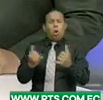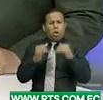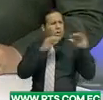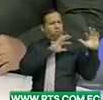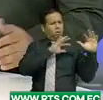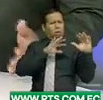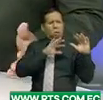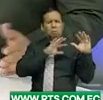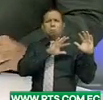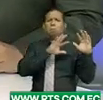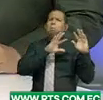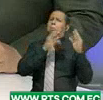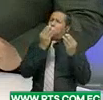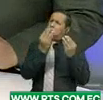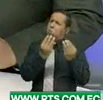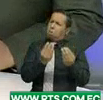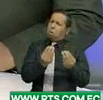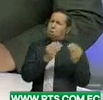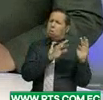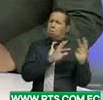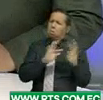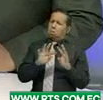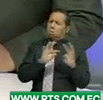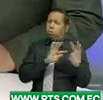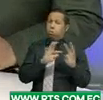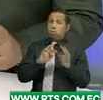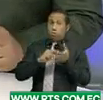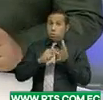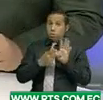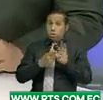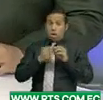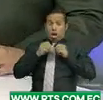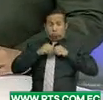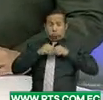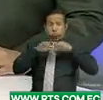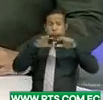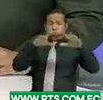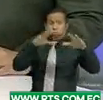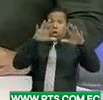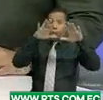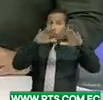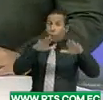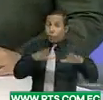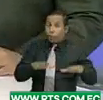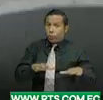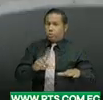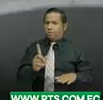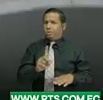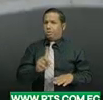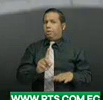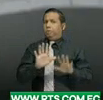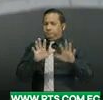emergencia. Las autoridades advierten que eso no quiere decir que los contagios estén disminuyendo.